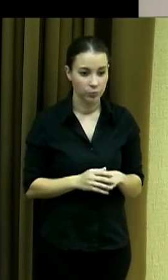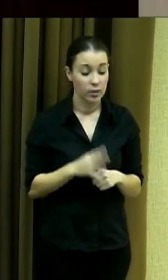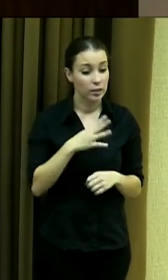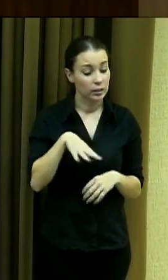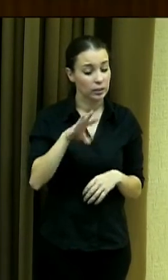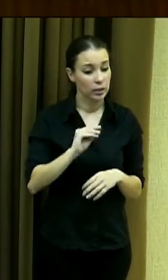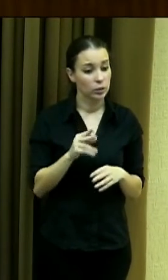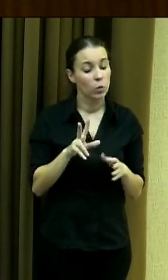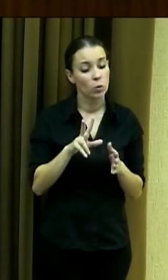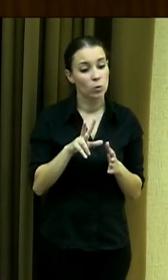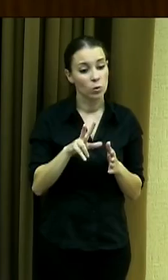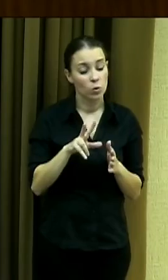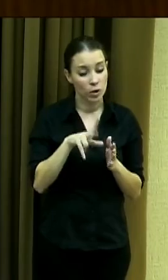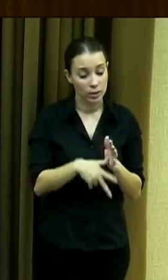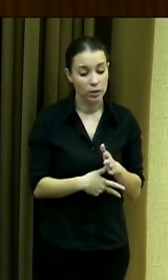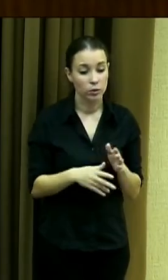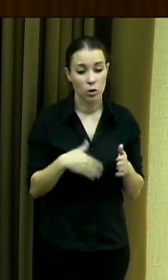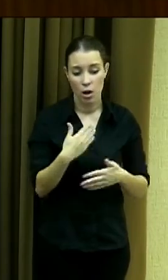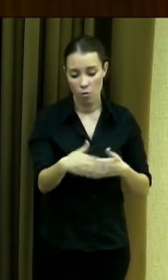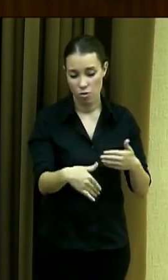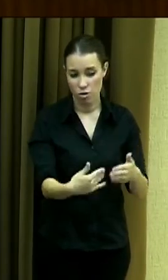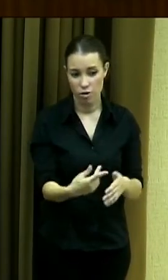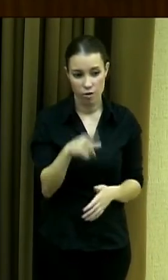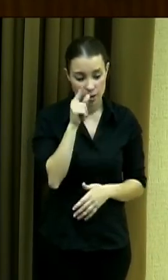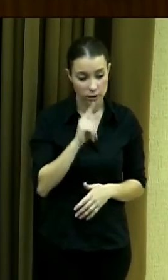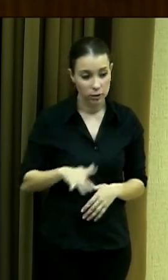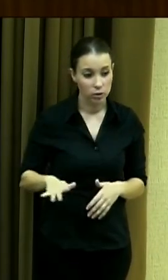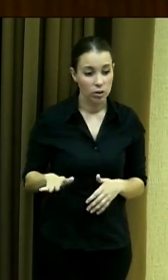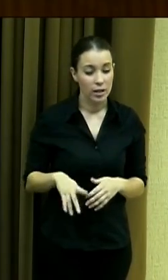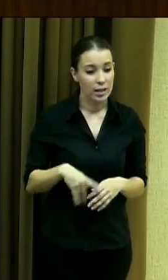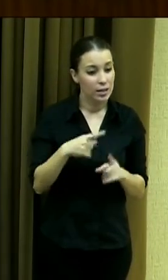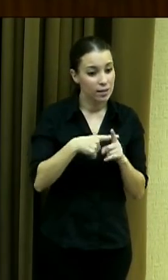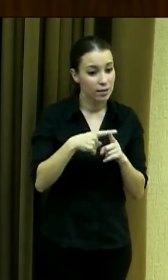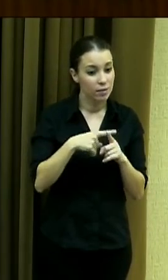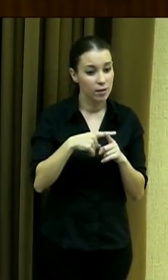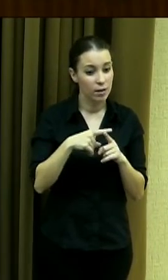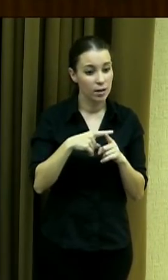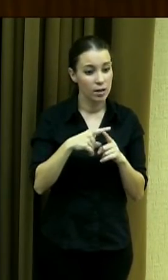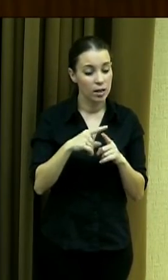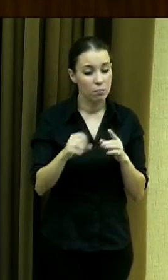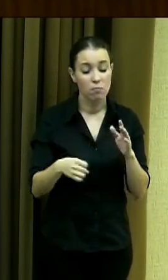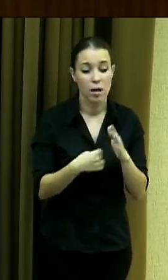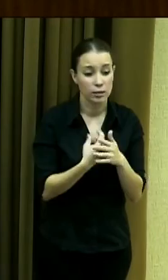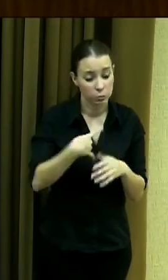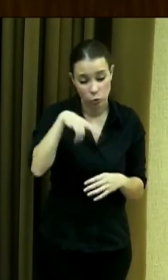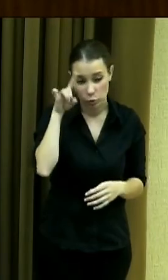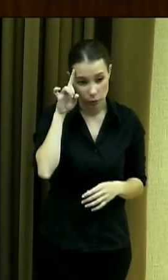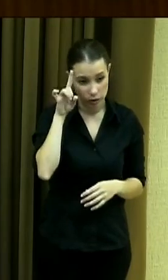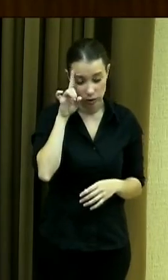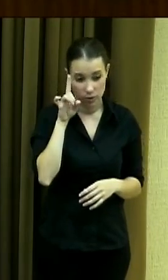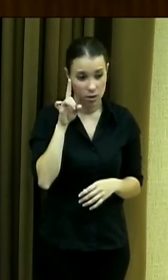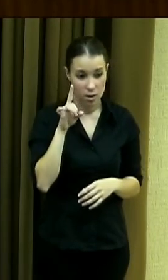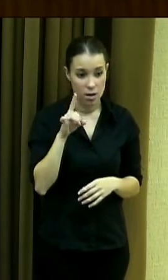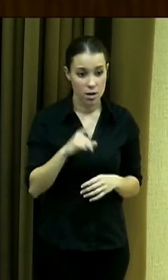entendido como un retraso en la evolución del niño. Todavía no sabemos qué nivel va a alcanzar de discapacidad y